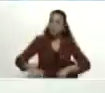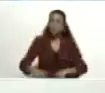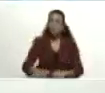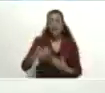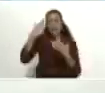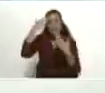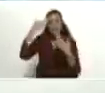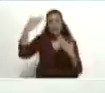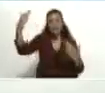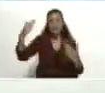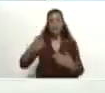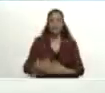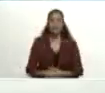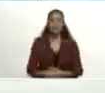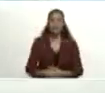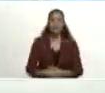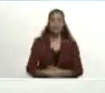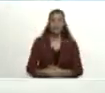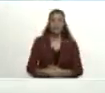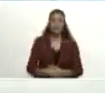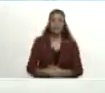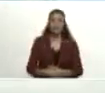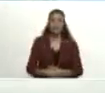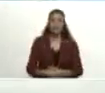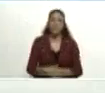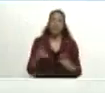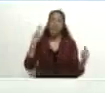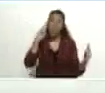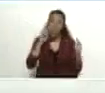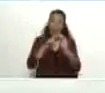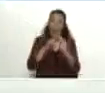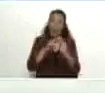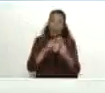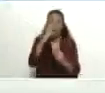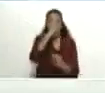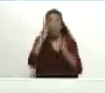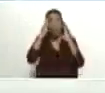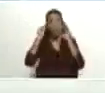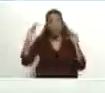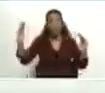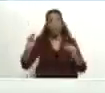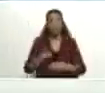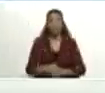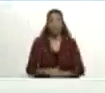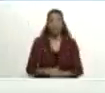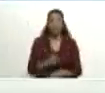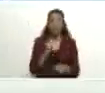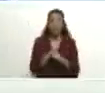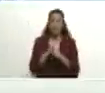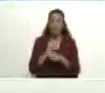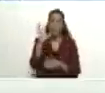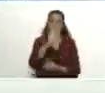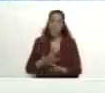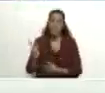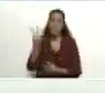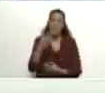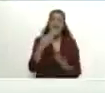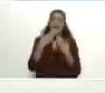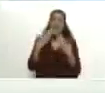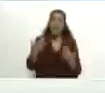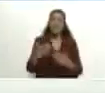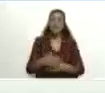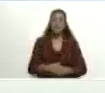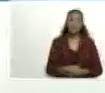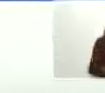¡Hasta la victoria siempre! Nos vemos, pues. Que Dios bendiga a nuestra patria amada. Gracias. Muchas gracias. ¡Viva